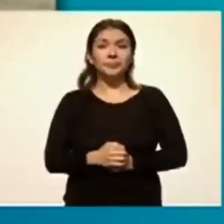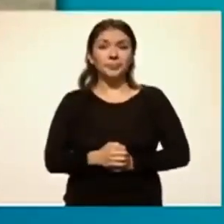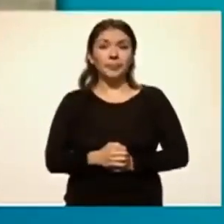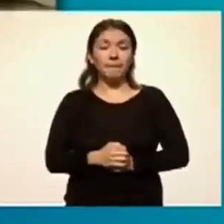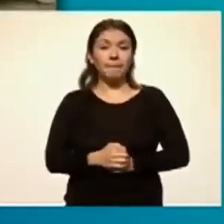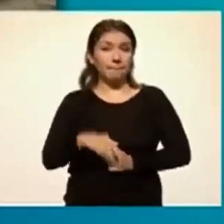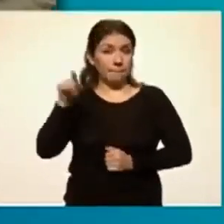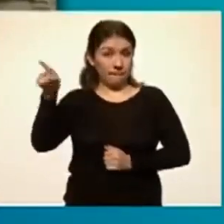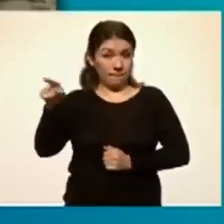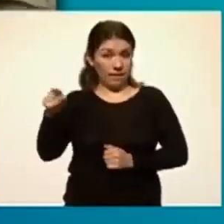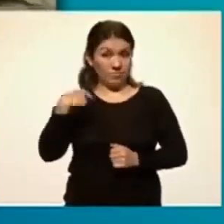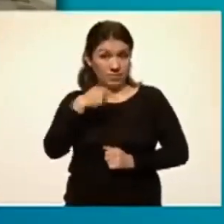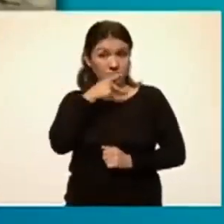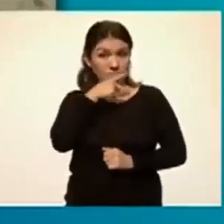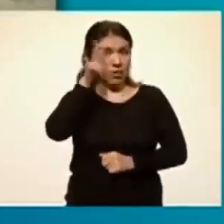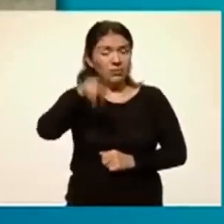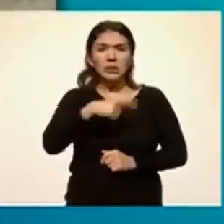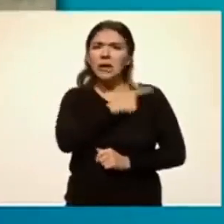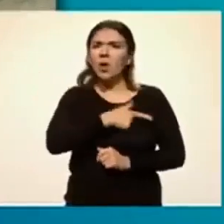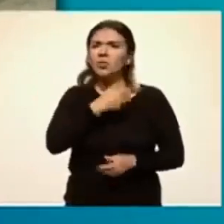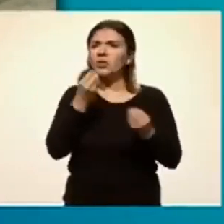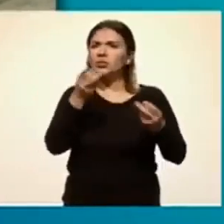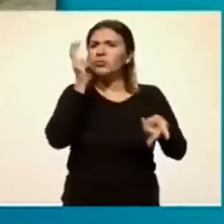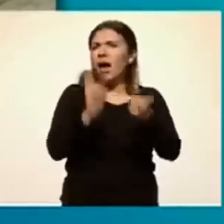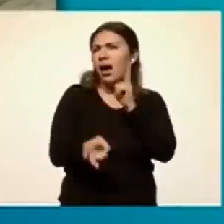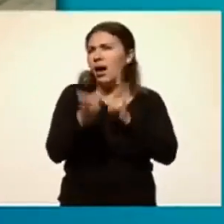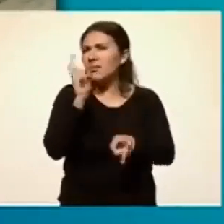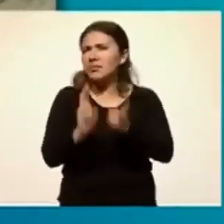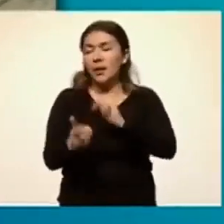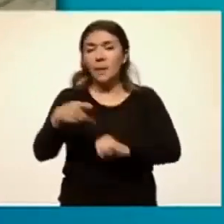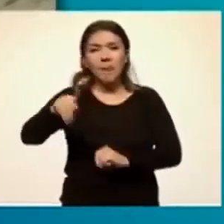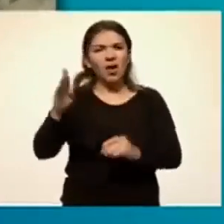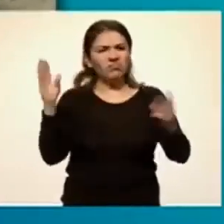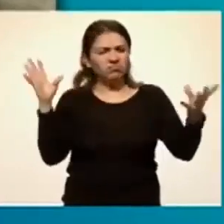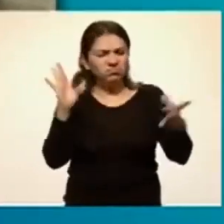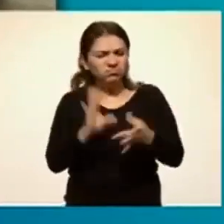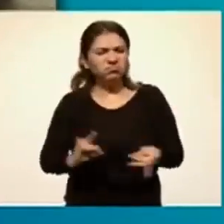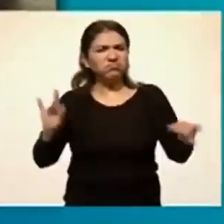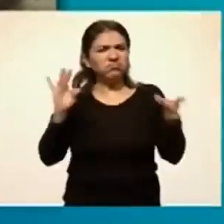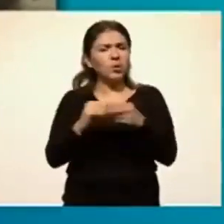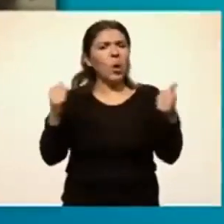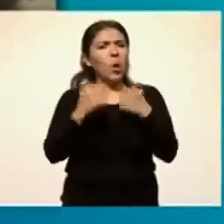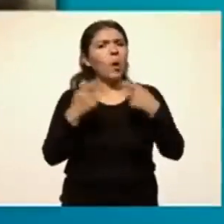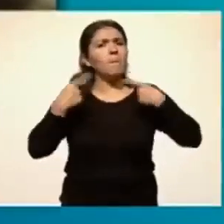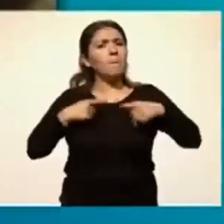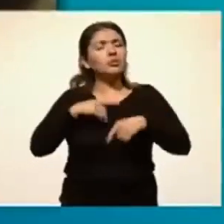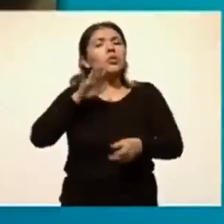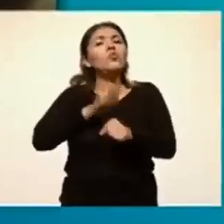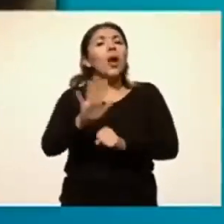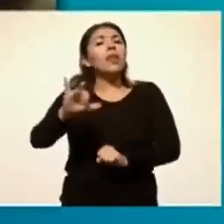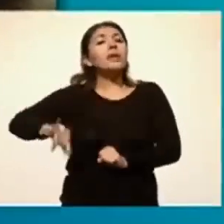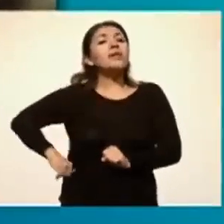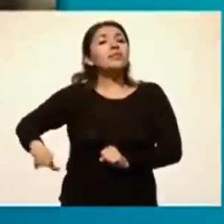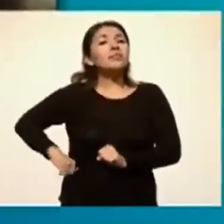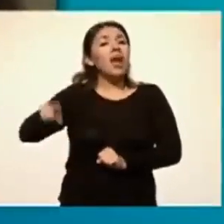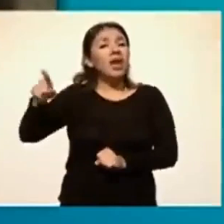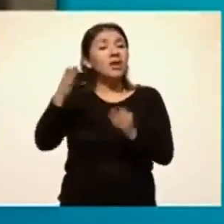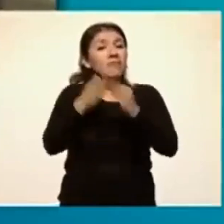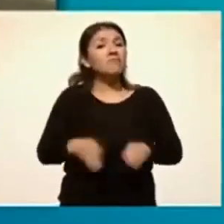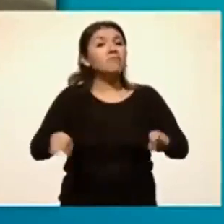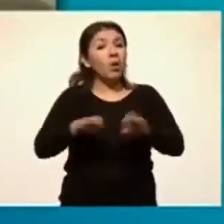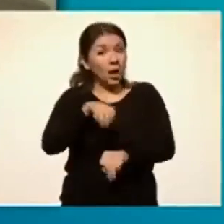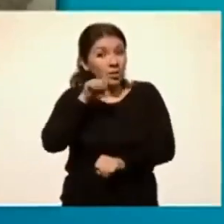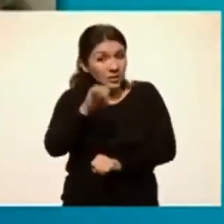Él de alguna manera era un gran conversador, pero un conversador con la gente que socialmente le importaba, o sea, gente que